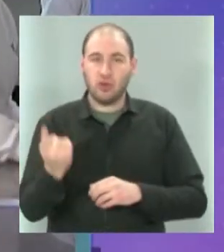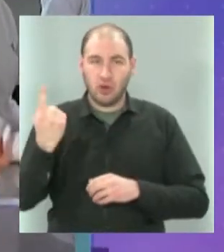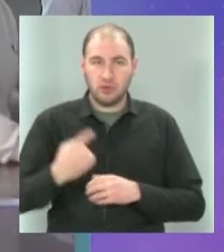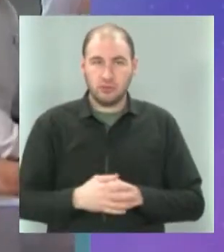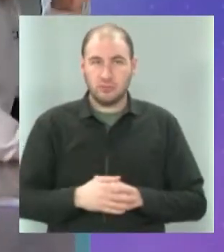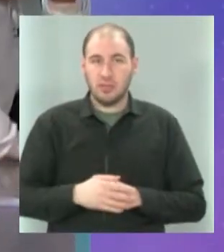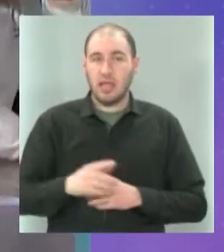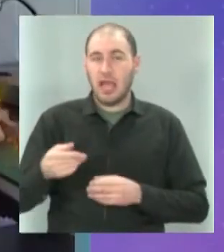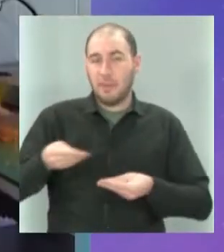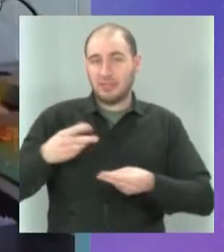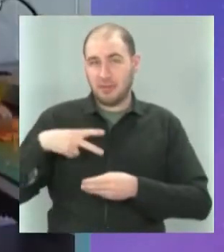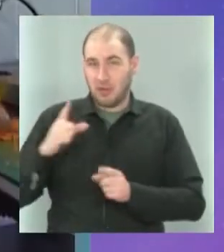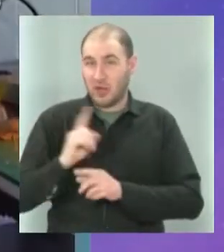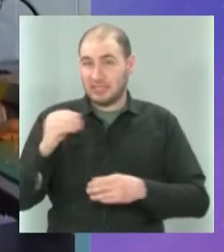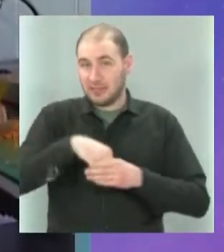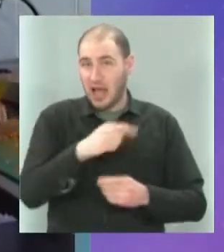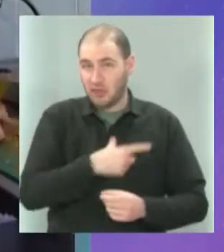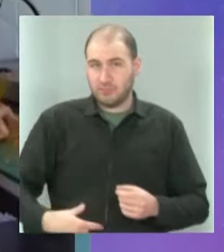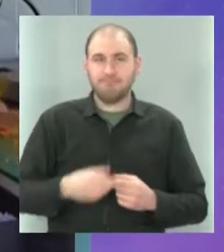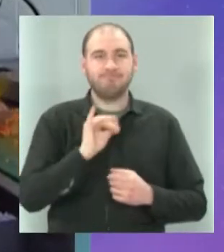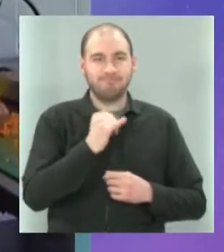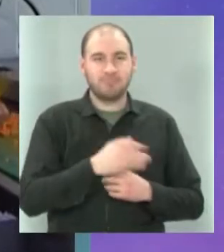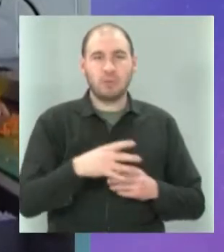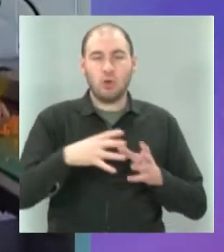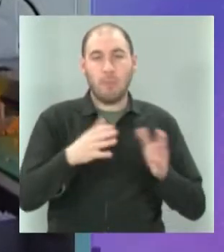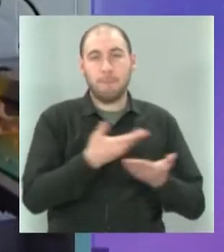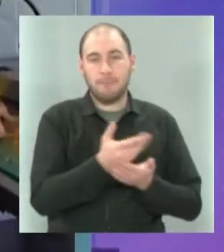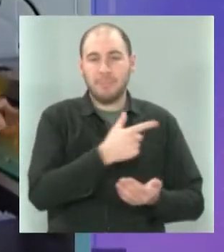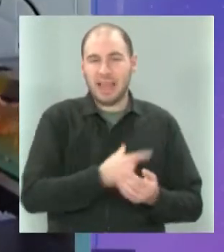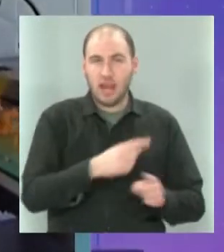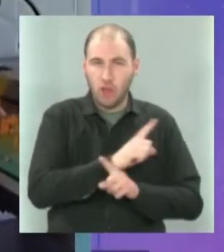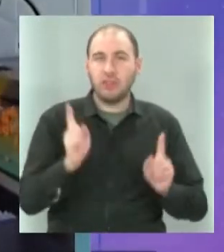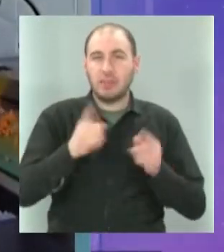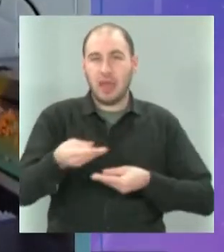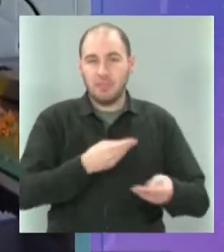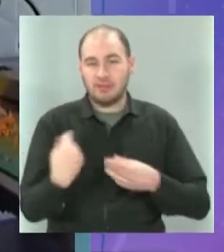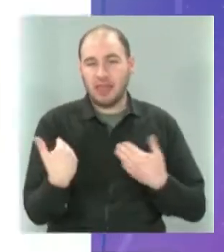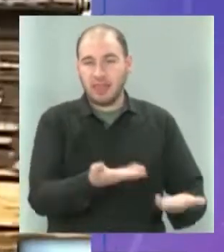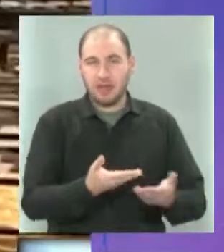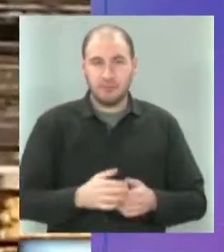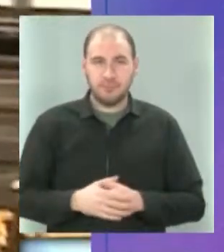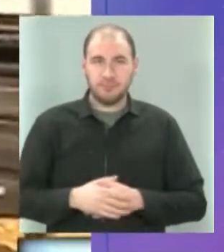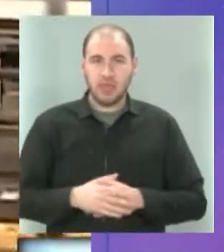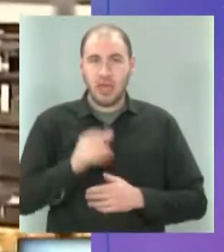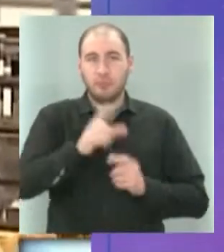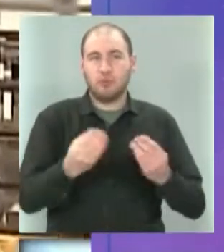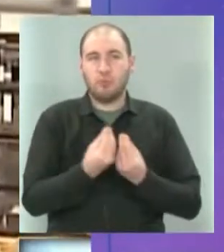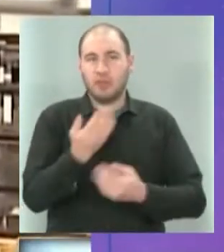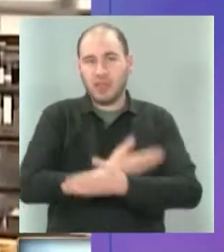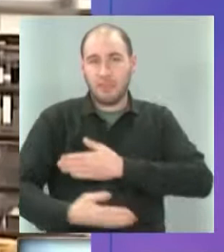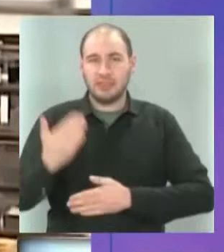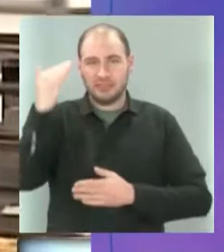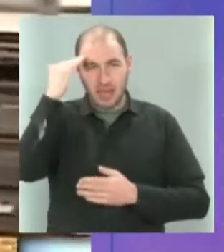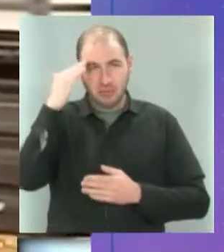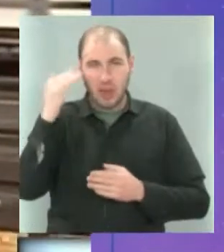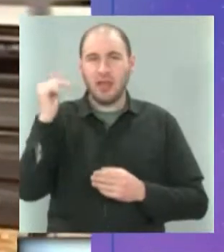no en empresas privadas, sino solo en el Estado. Claro, entes públicos no estatales y también empresas concesionarias. Muchas personas con discapacidad